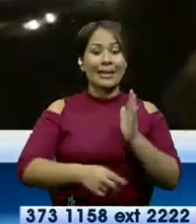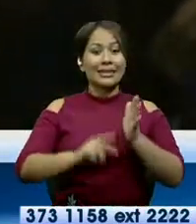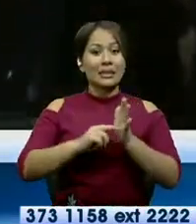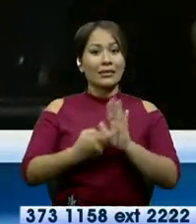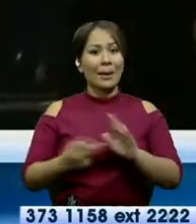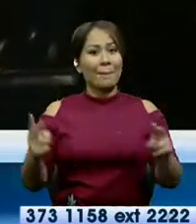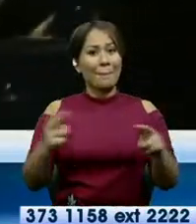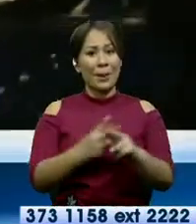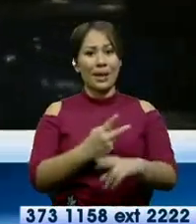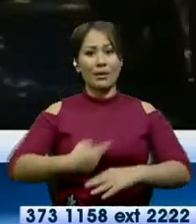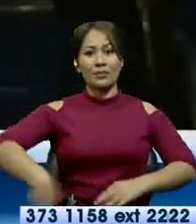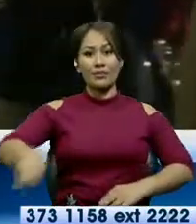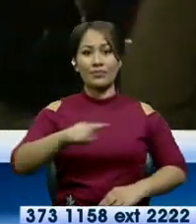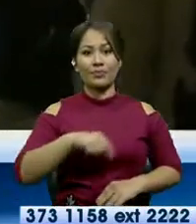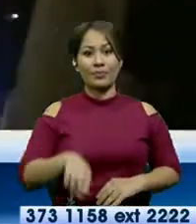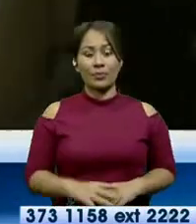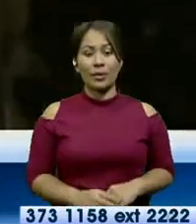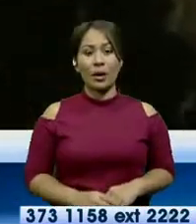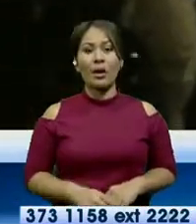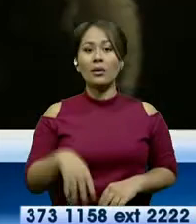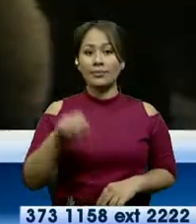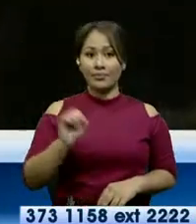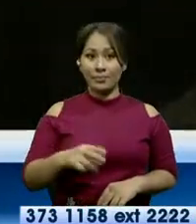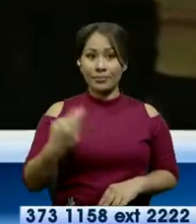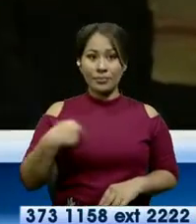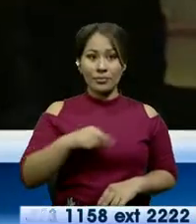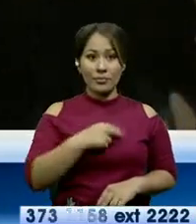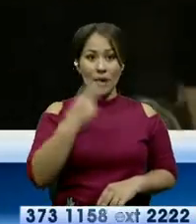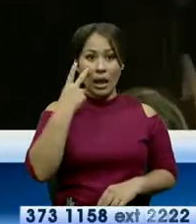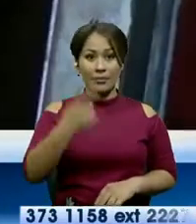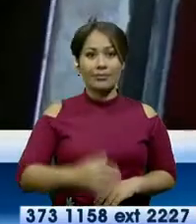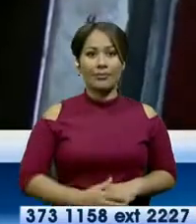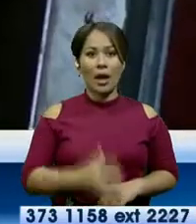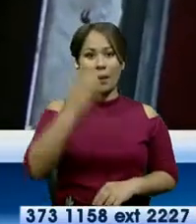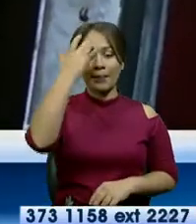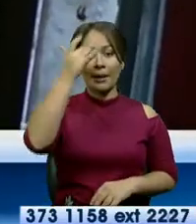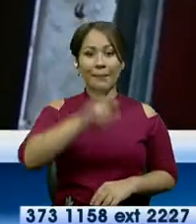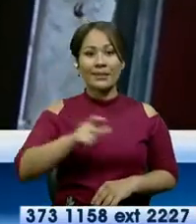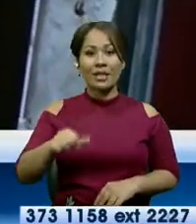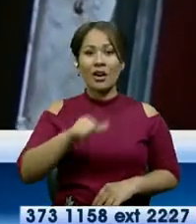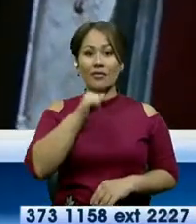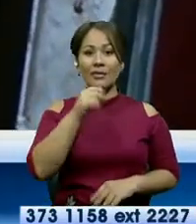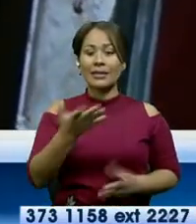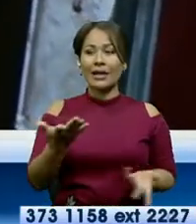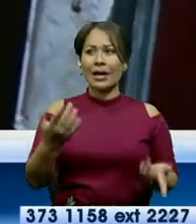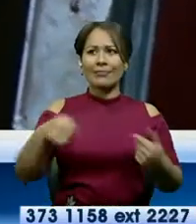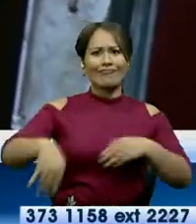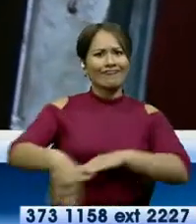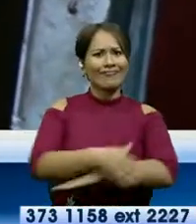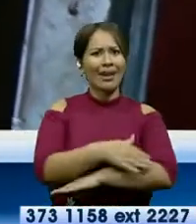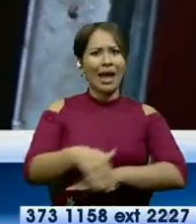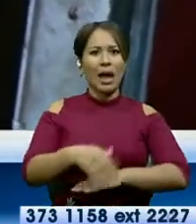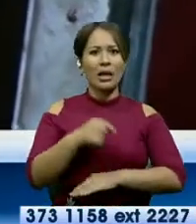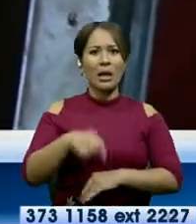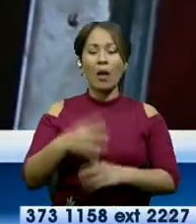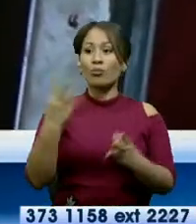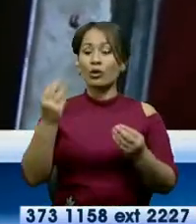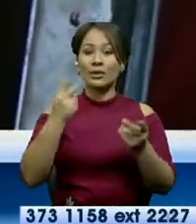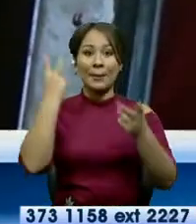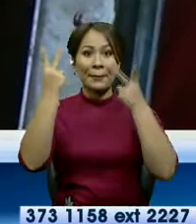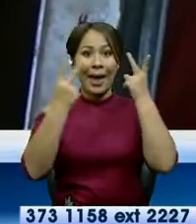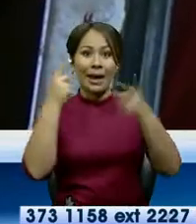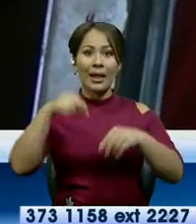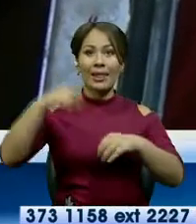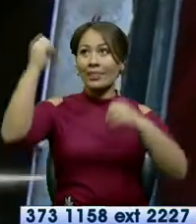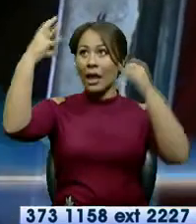de la zona. Por ejemplo, para los hechos asoman full policías, ¿y por qué no pueden estar así controlando toda esta avenida que es turística, de allí bares, discotecas?